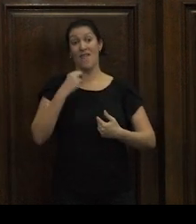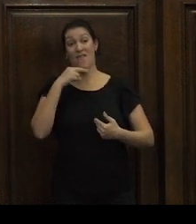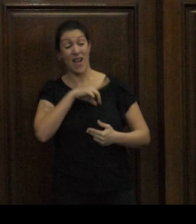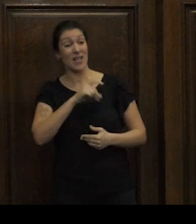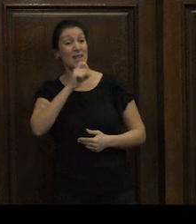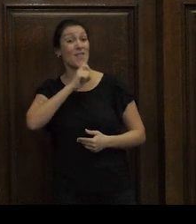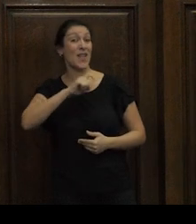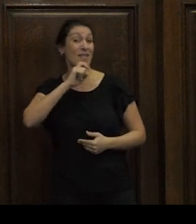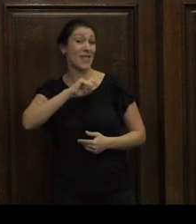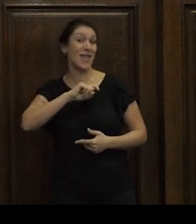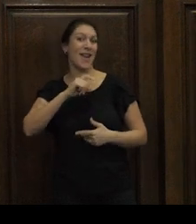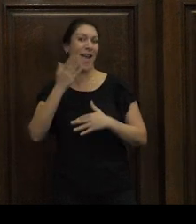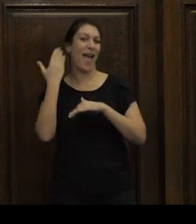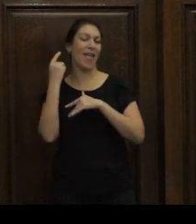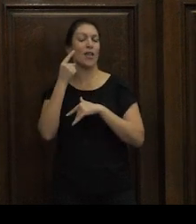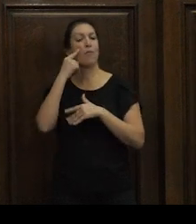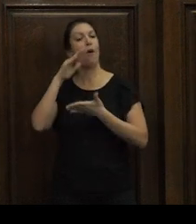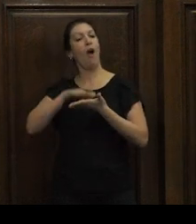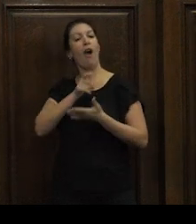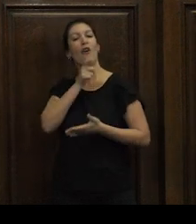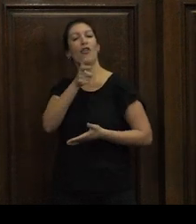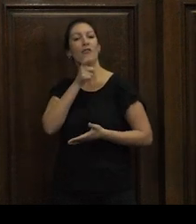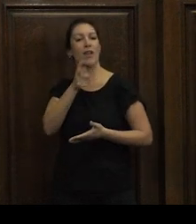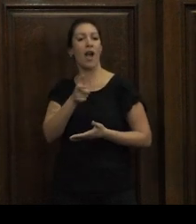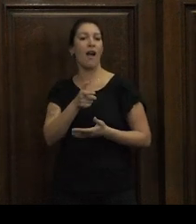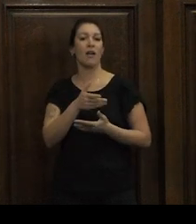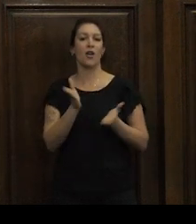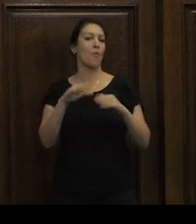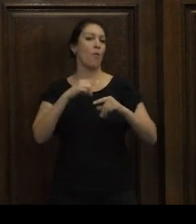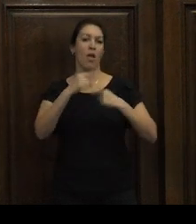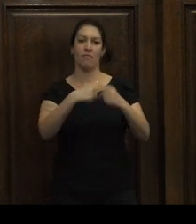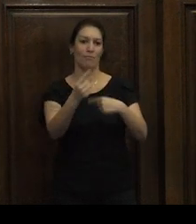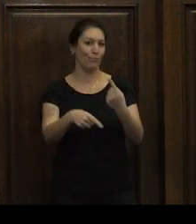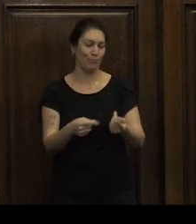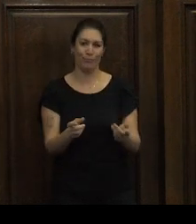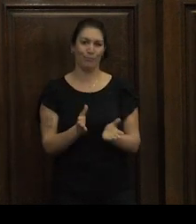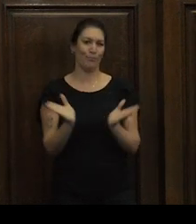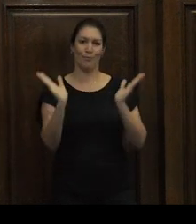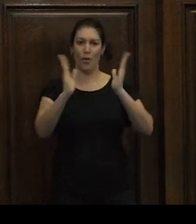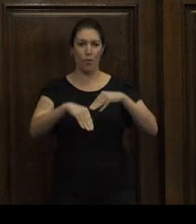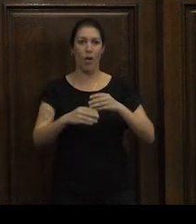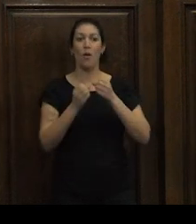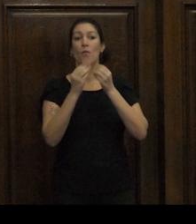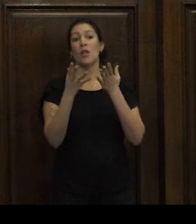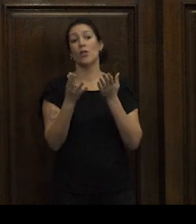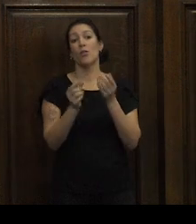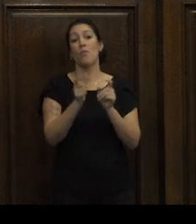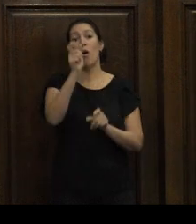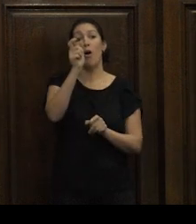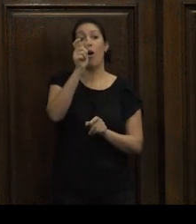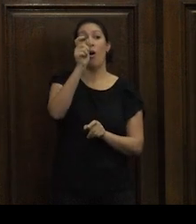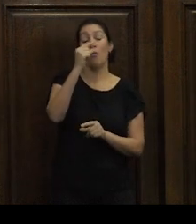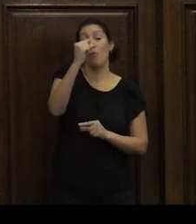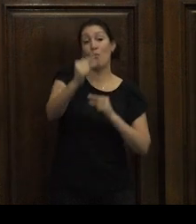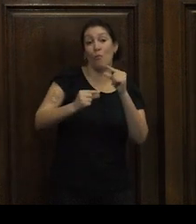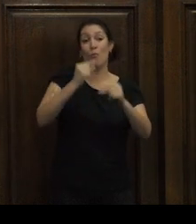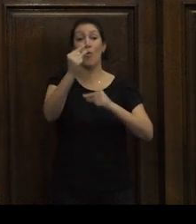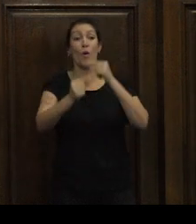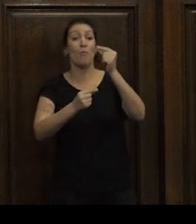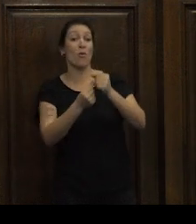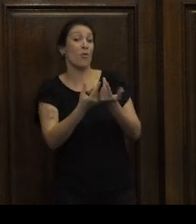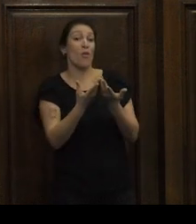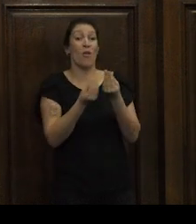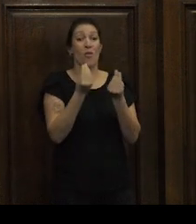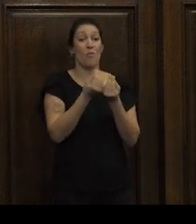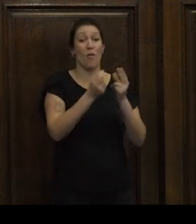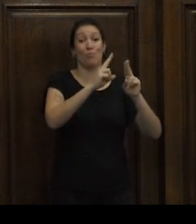que las sostenía ya no logra mantenerlas en pie, por eso una tras otra caen de sus pedestales, con